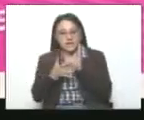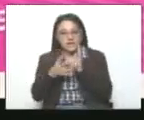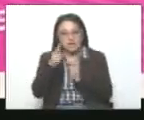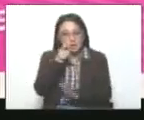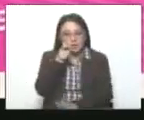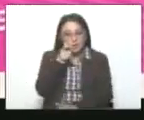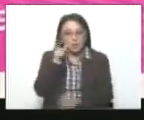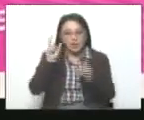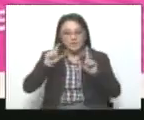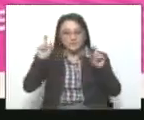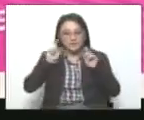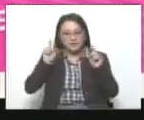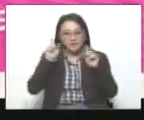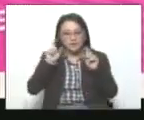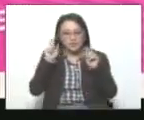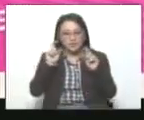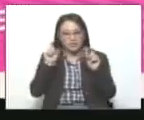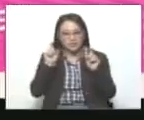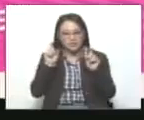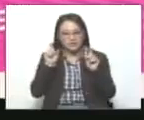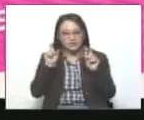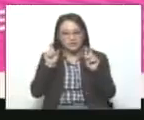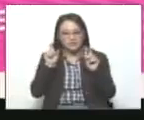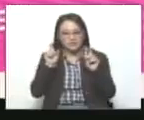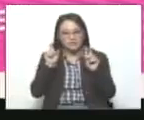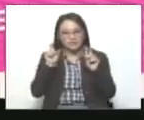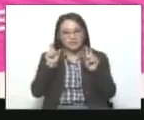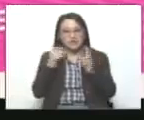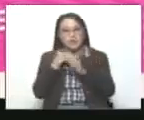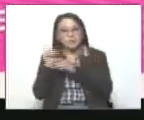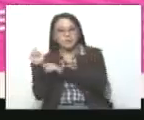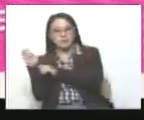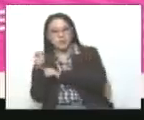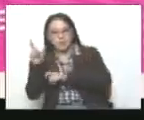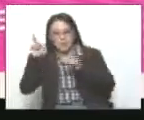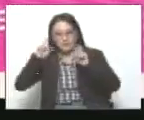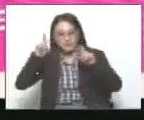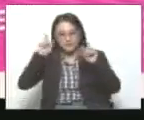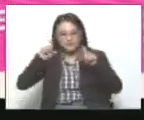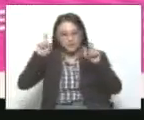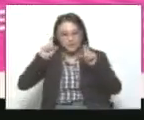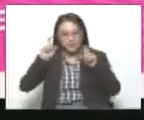un entrenador, de un manager de béisbol, que es